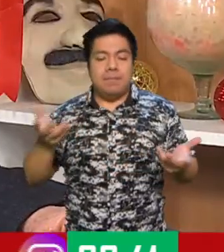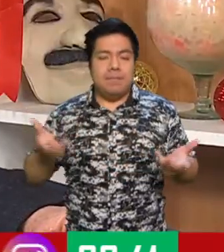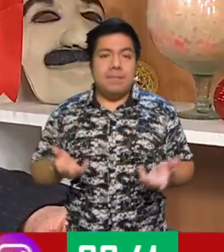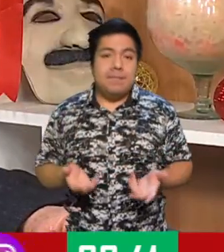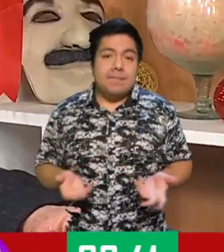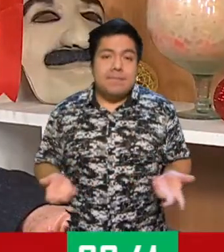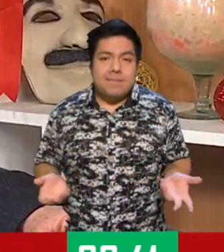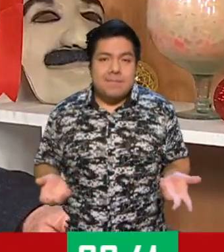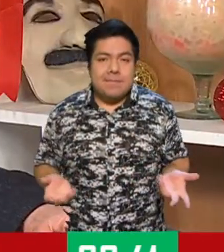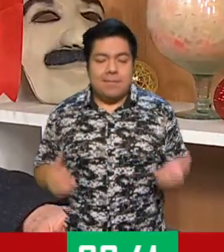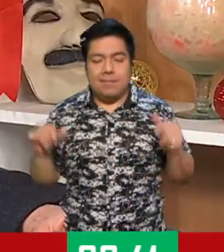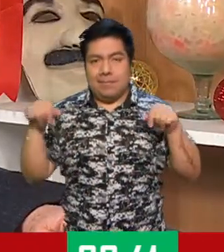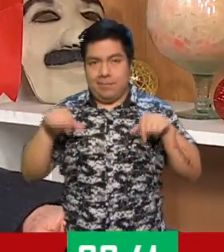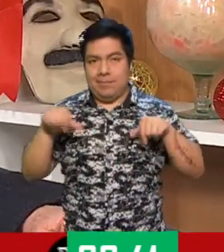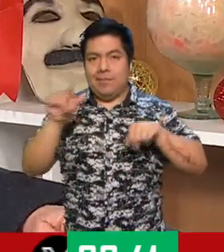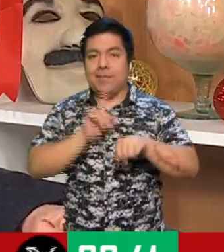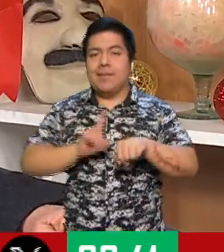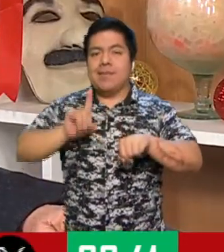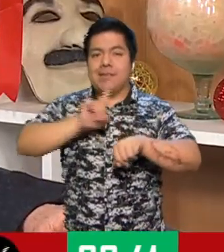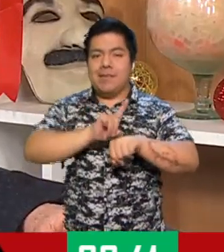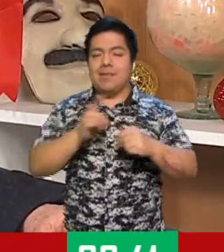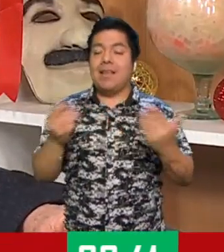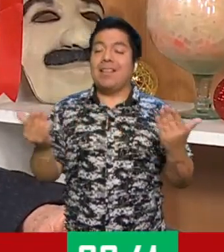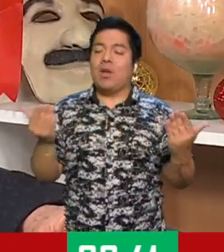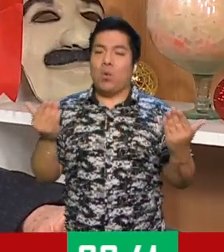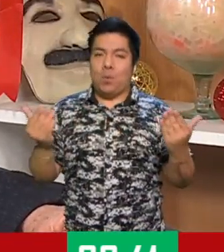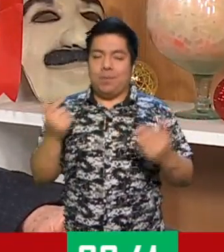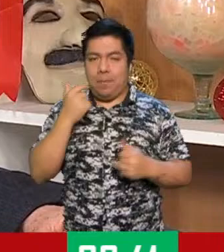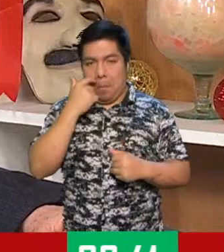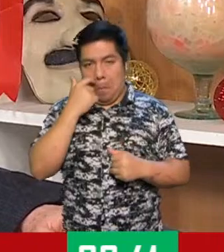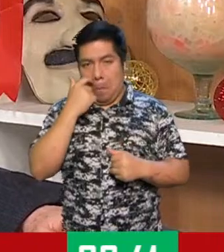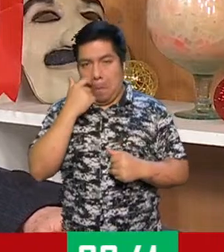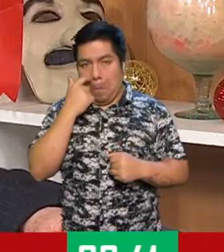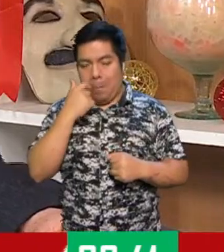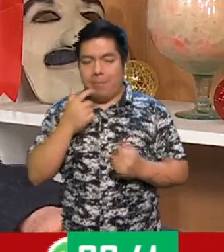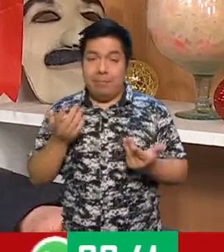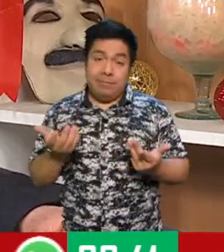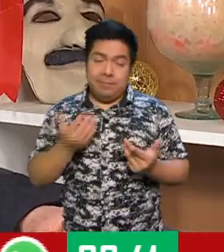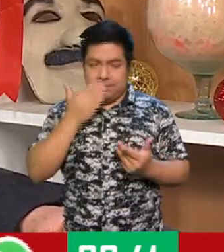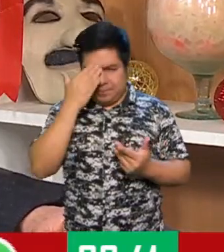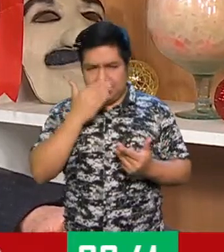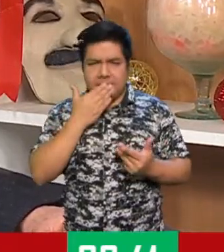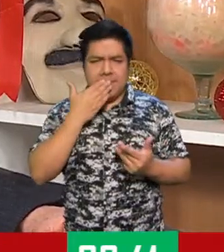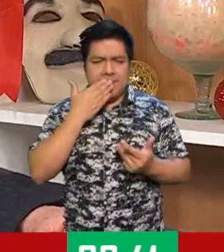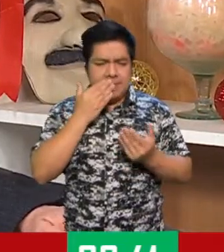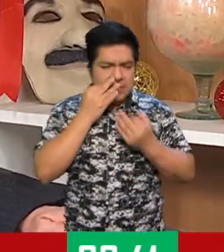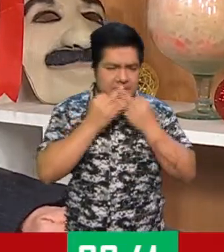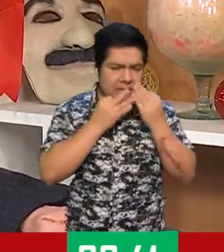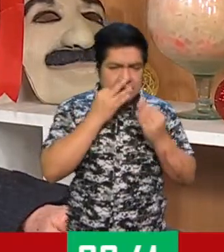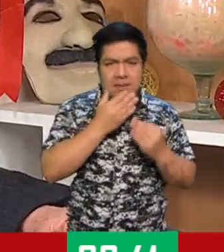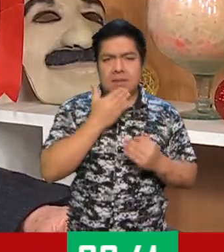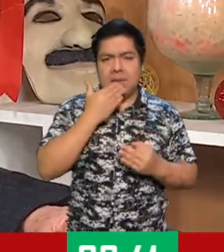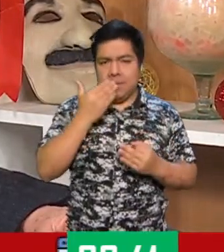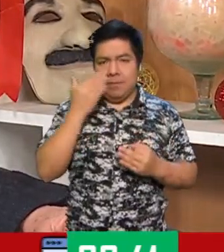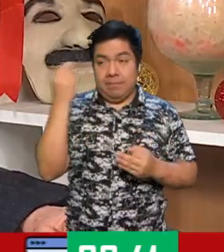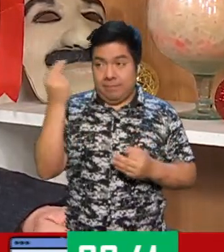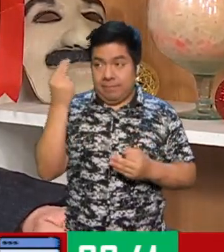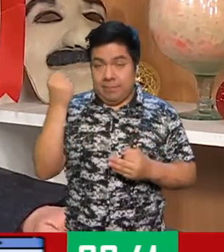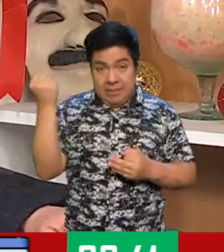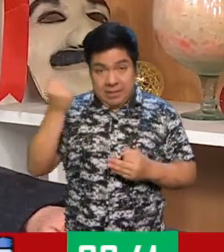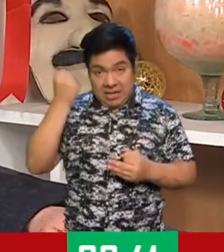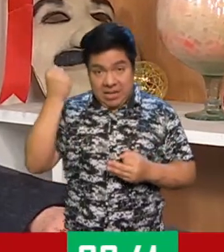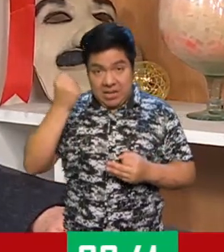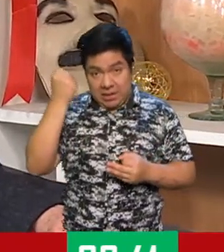ahora, mira, es un día de contrastes, ¿no? Híjole. Creo que hay una muy buena noticia que tenemos que celebrar. Esa